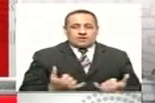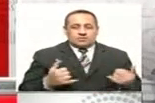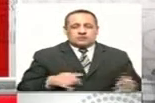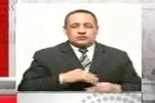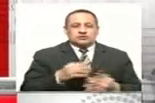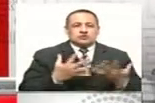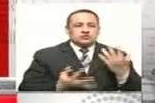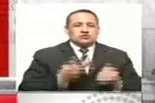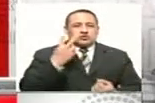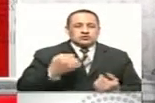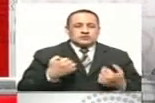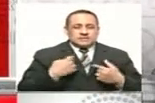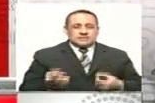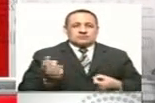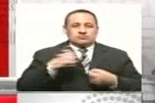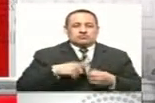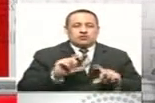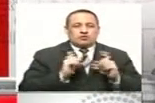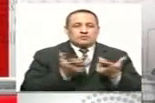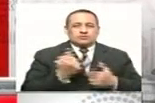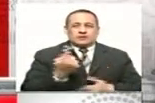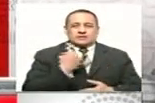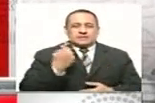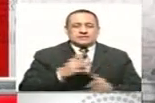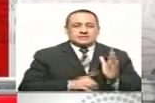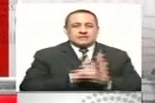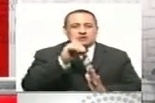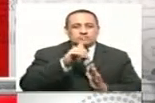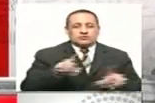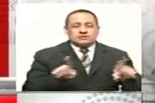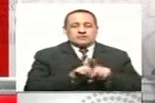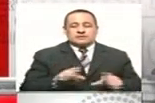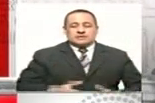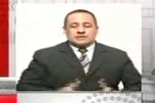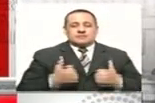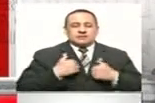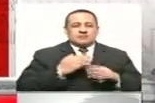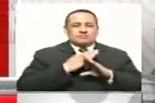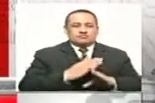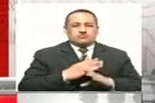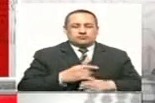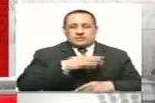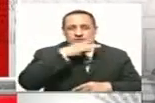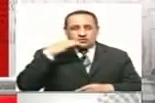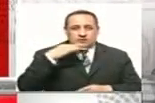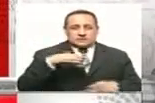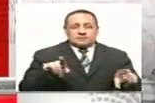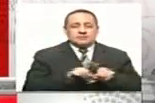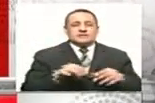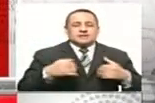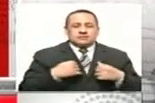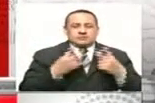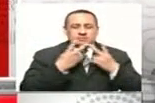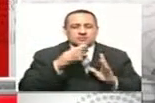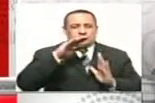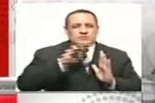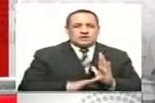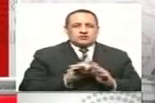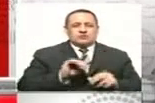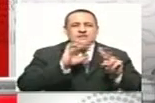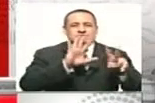12, perteneciente a la Comisión Nacional para el Desarrollo y Vida sin Drogas, de Vida, tenemos una disminución